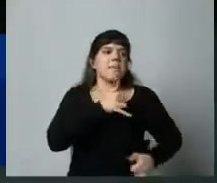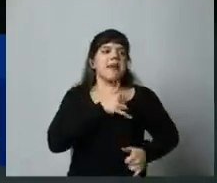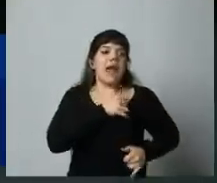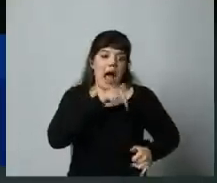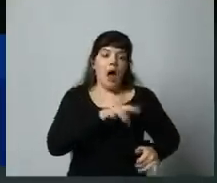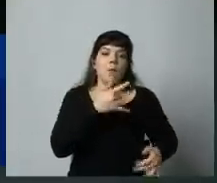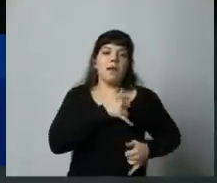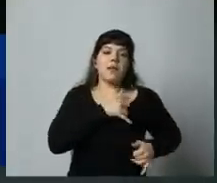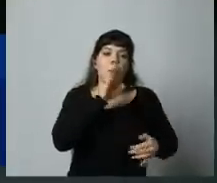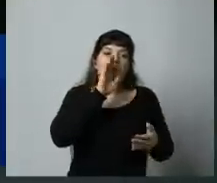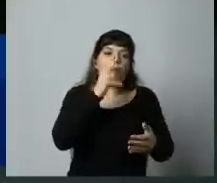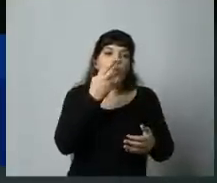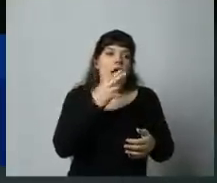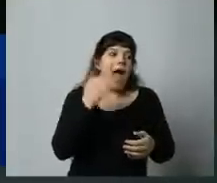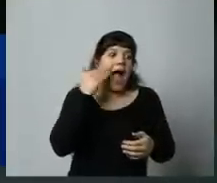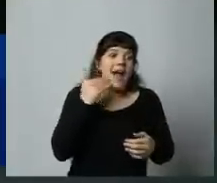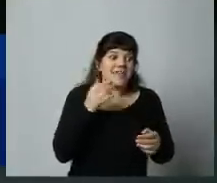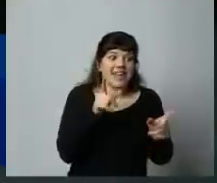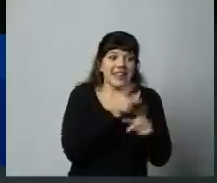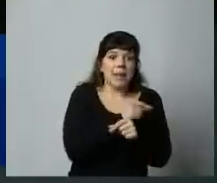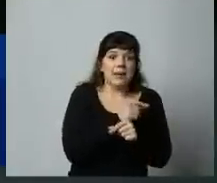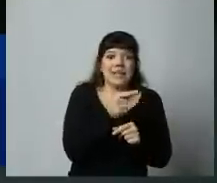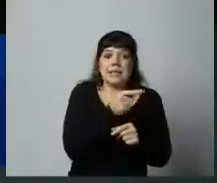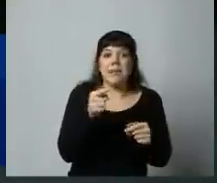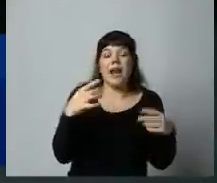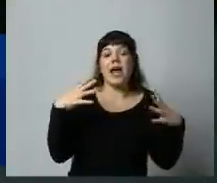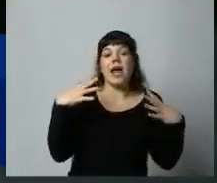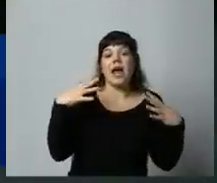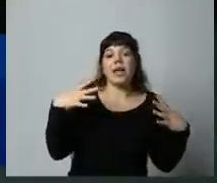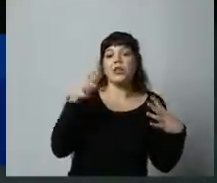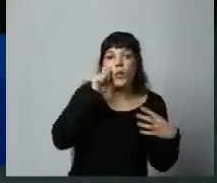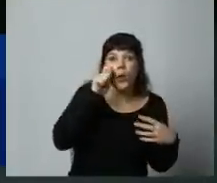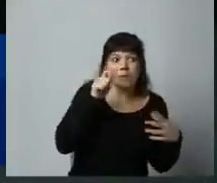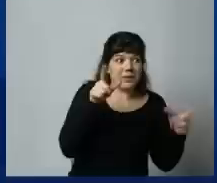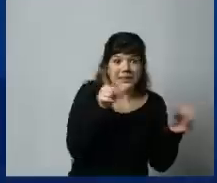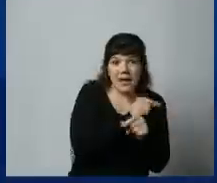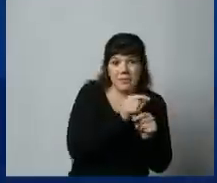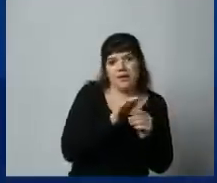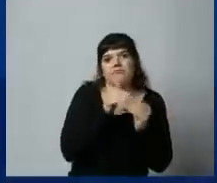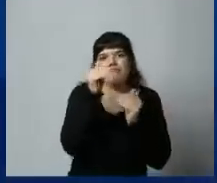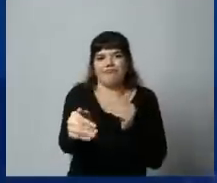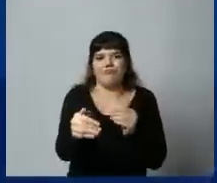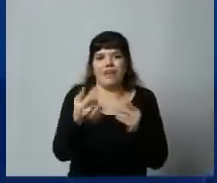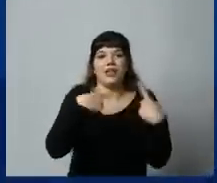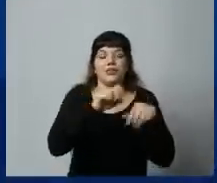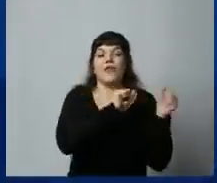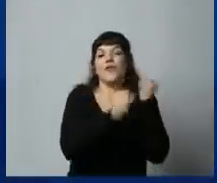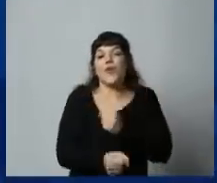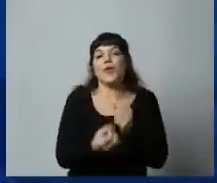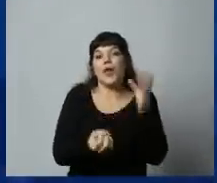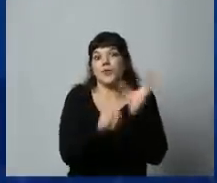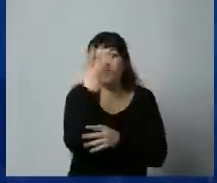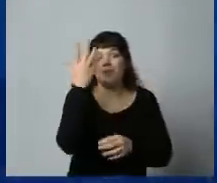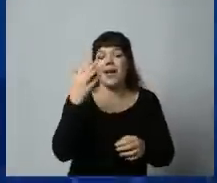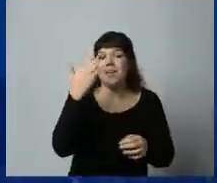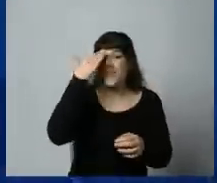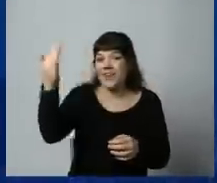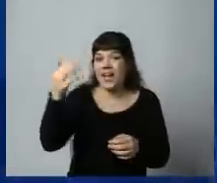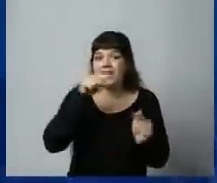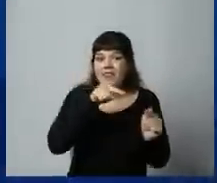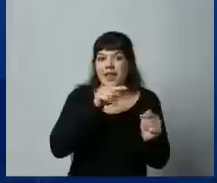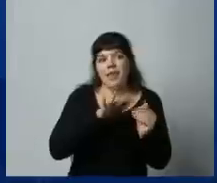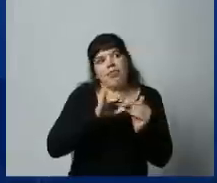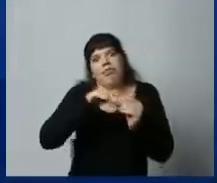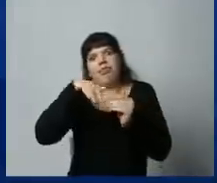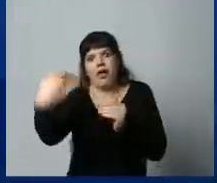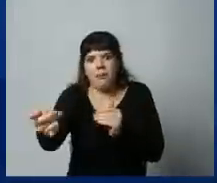tomen el poder qué pasaba en febrero de 1971 se había fundado el frente amplio Wilson Ferreira aldunate en el partido nacional era